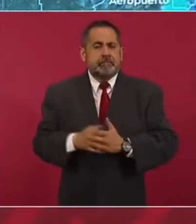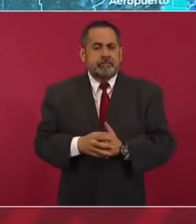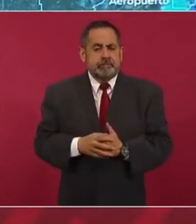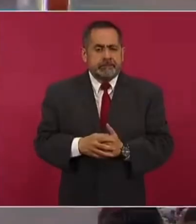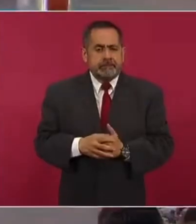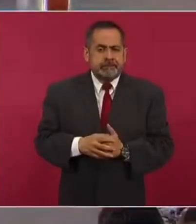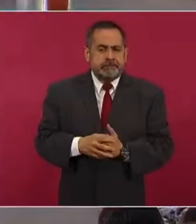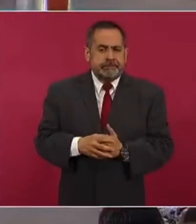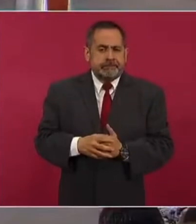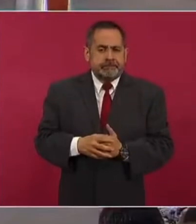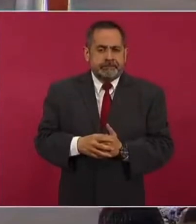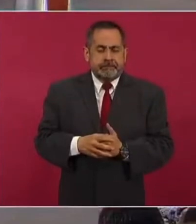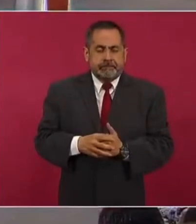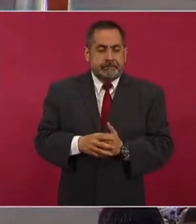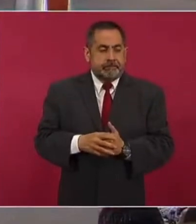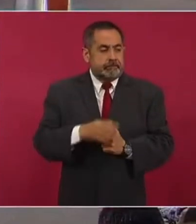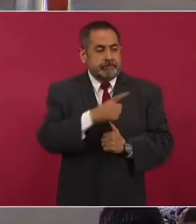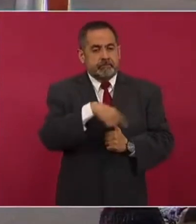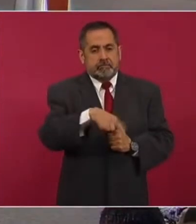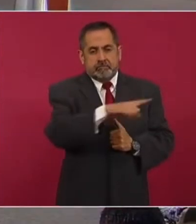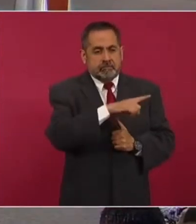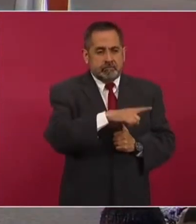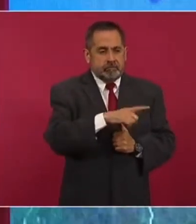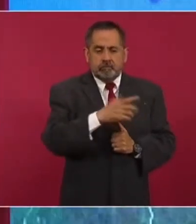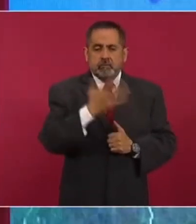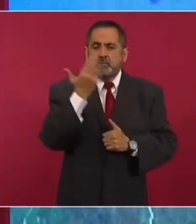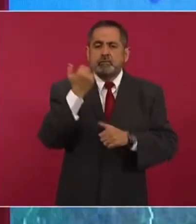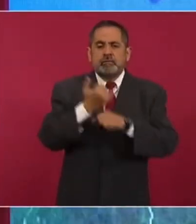Porque unos no tienen la información,